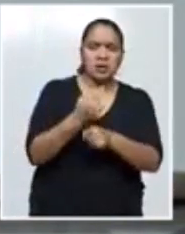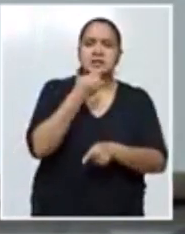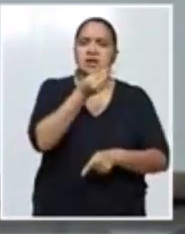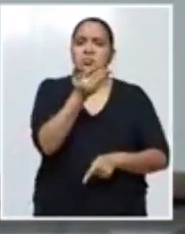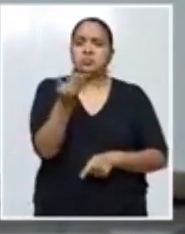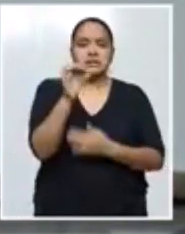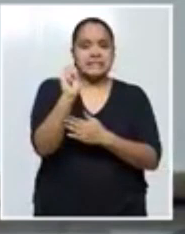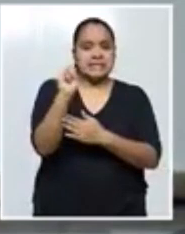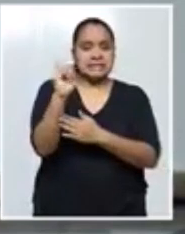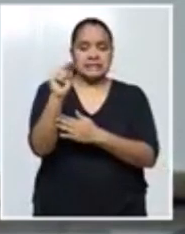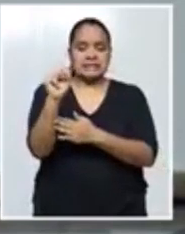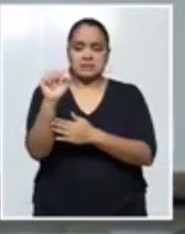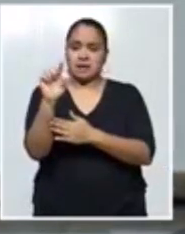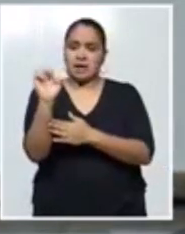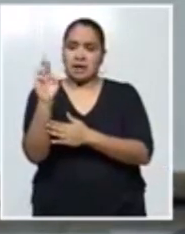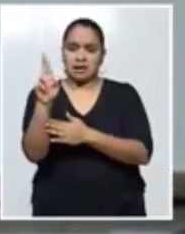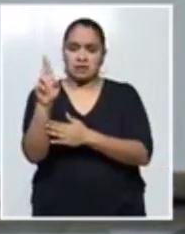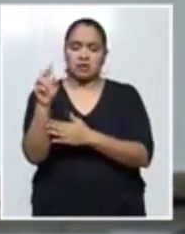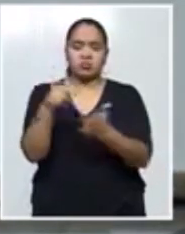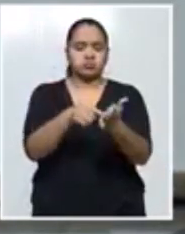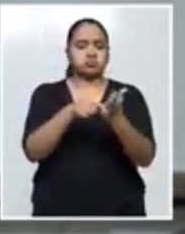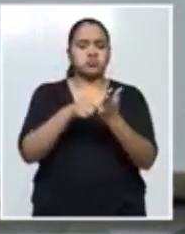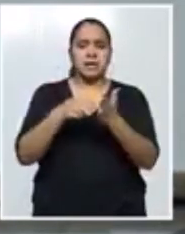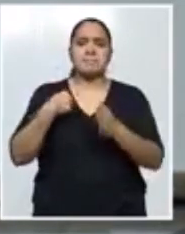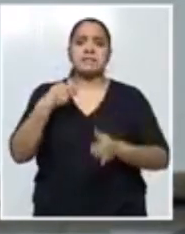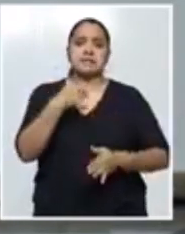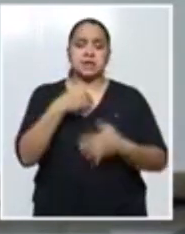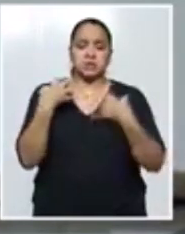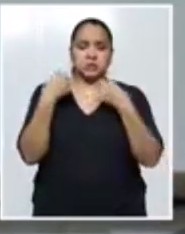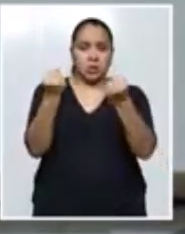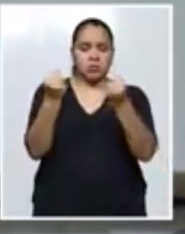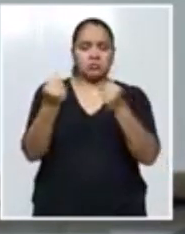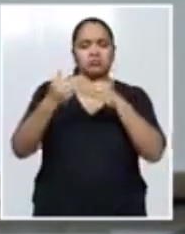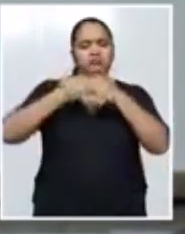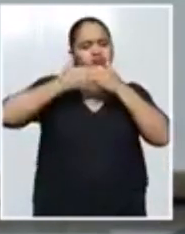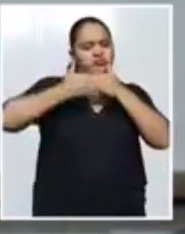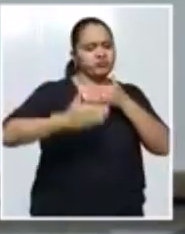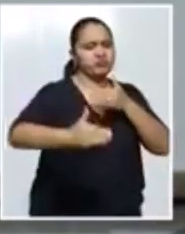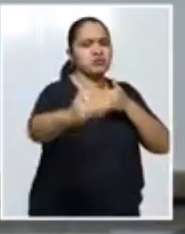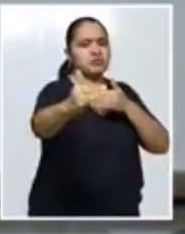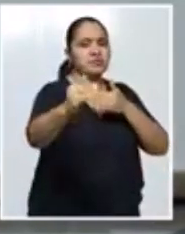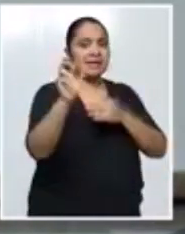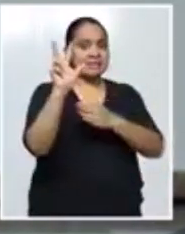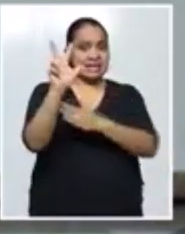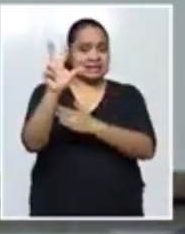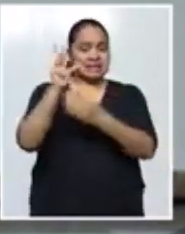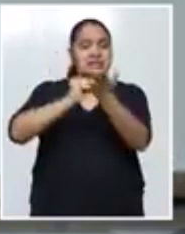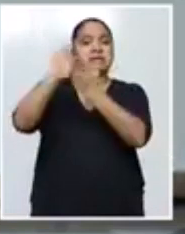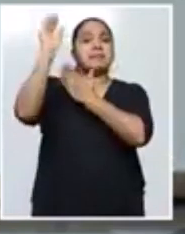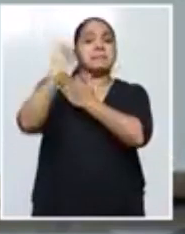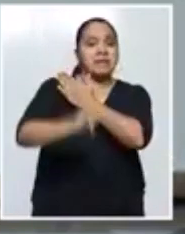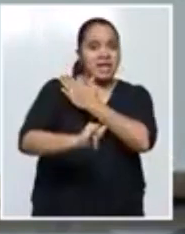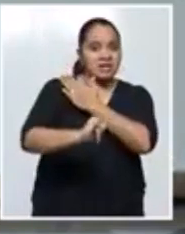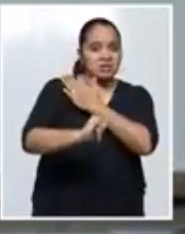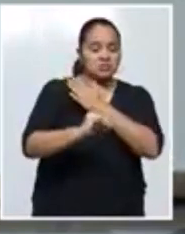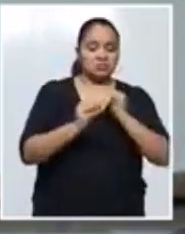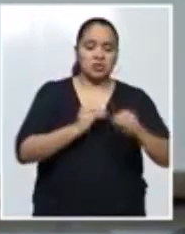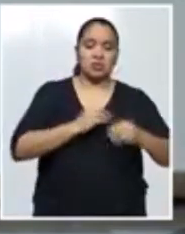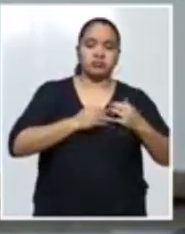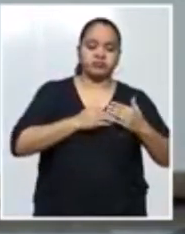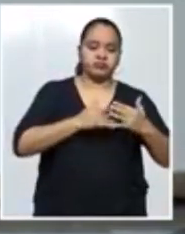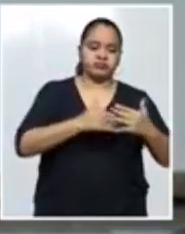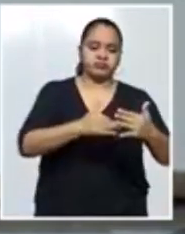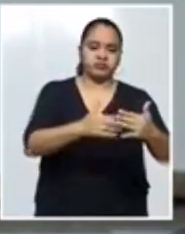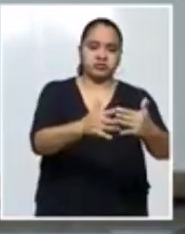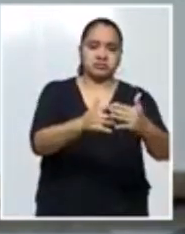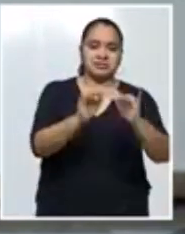la secretaría de salud determinó extender hasta el 3 de mayo la alerta roja para